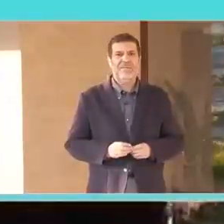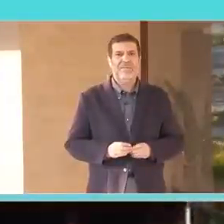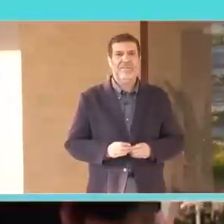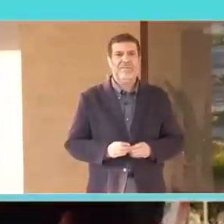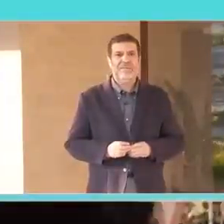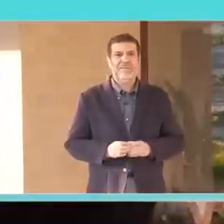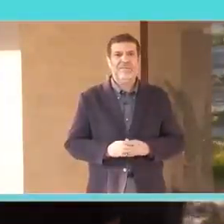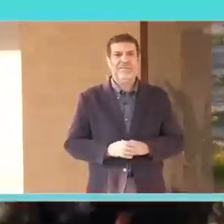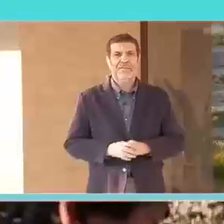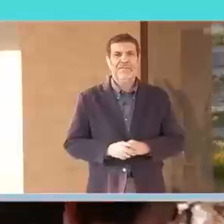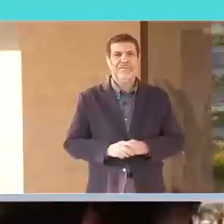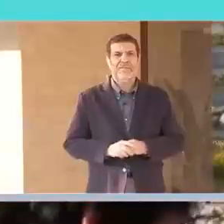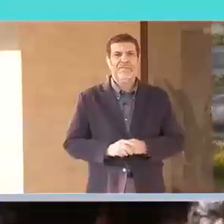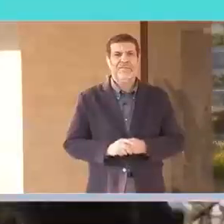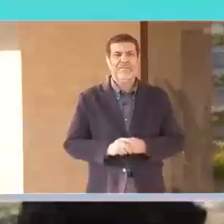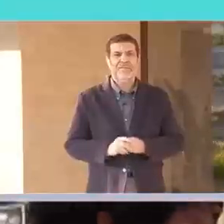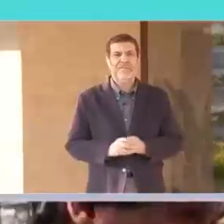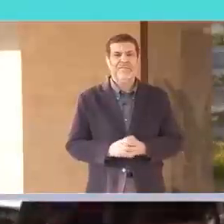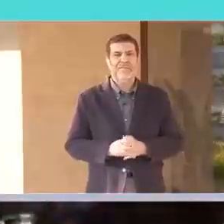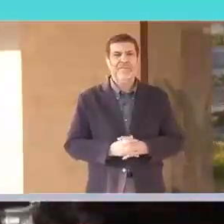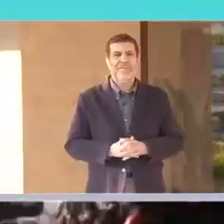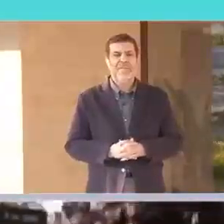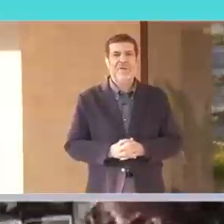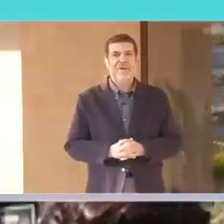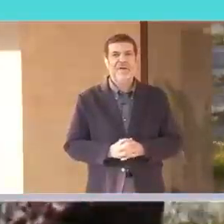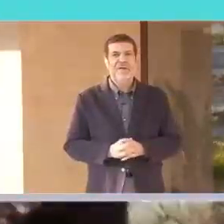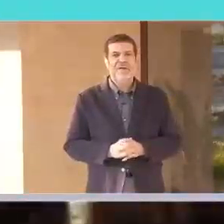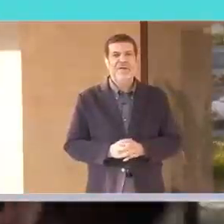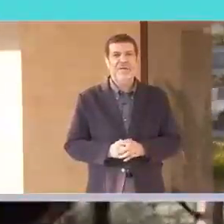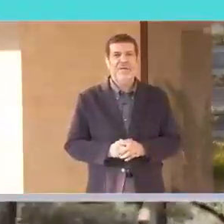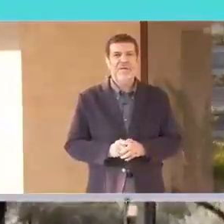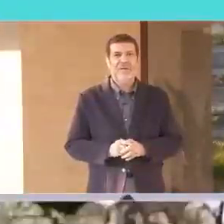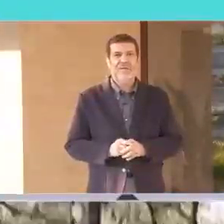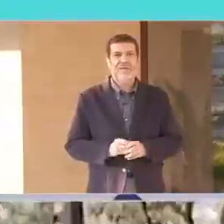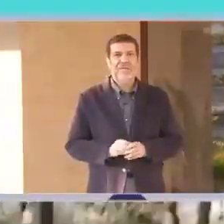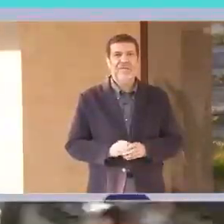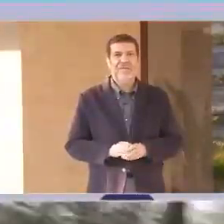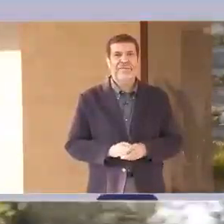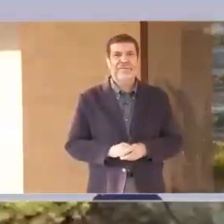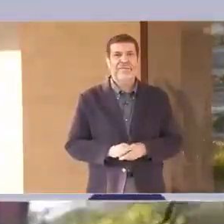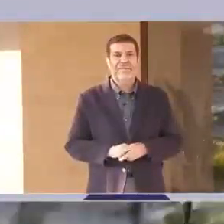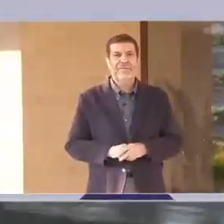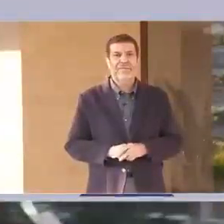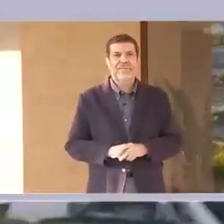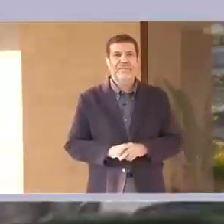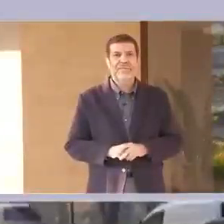¿Tú cambiarías la ley para obligar a los candidatos a permanecer en Chile durante la campaña?